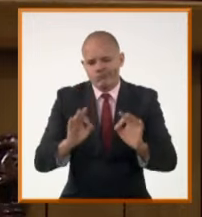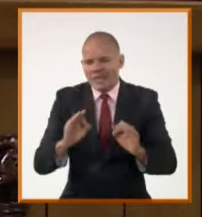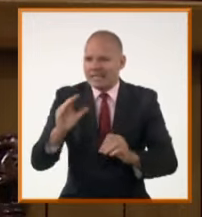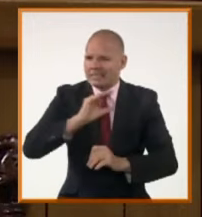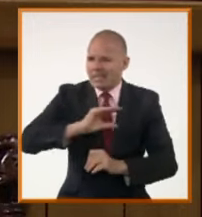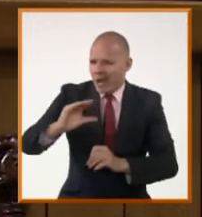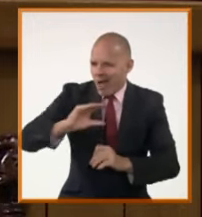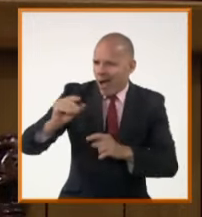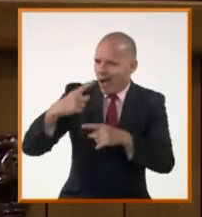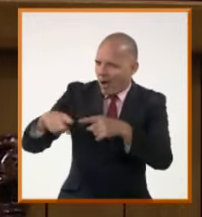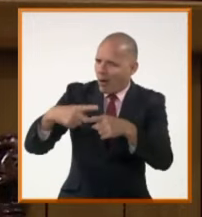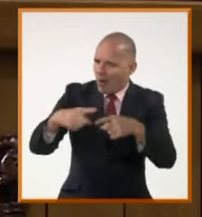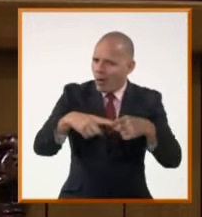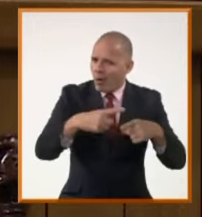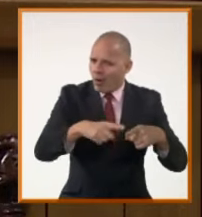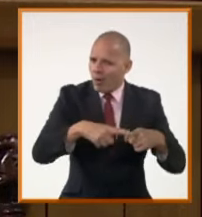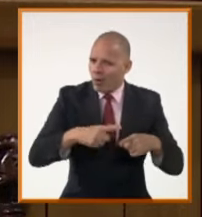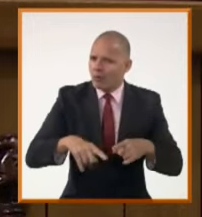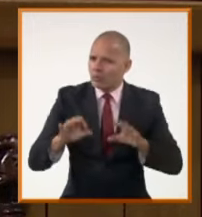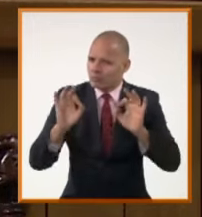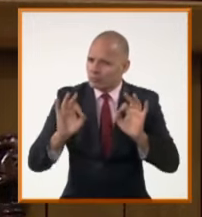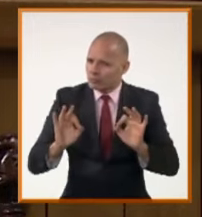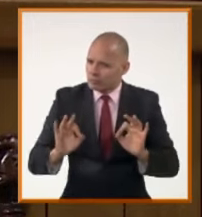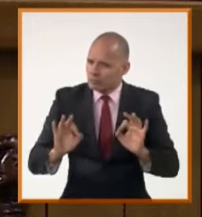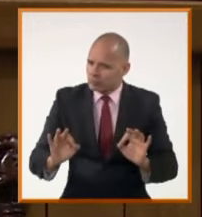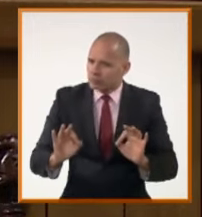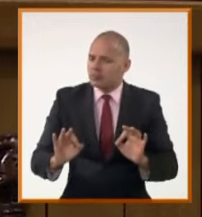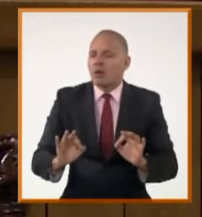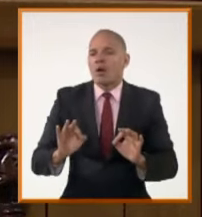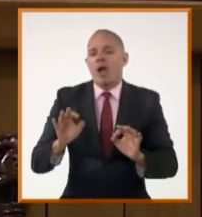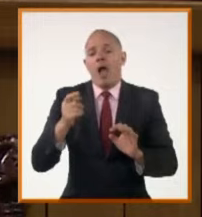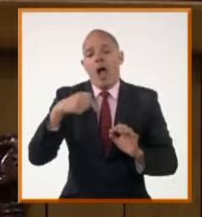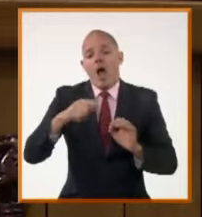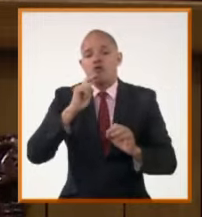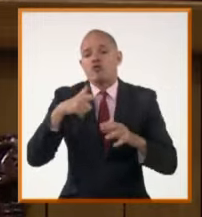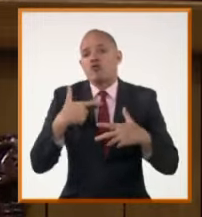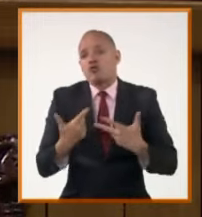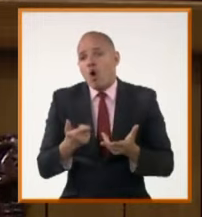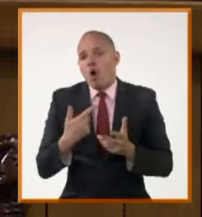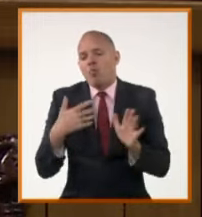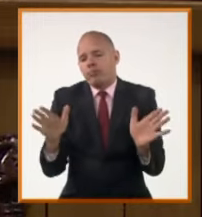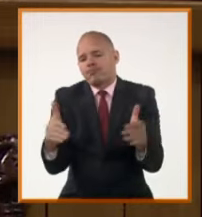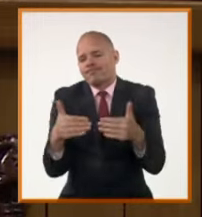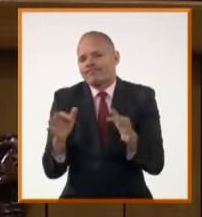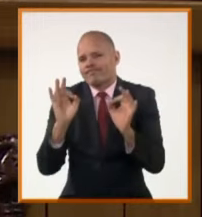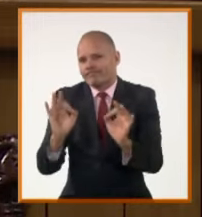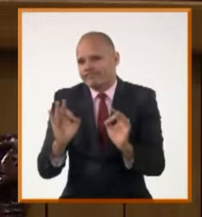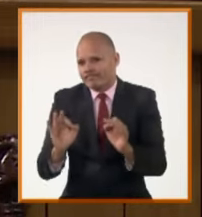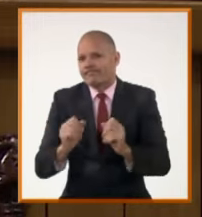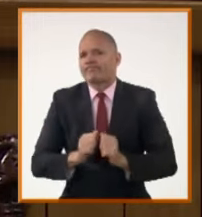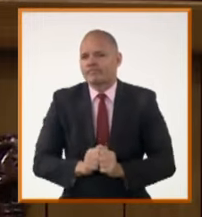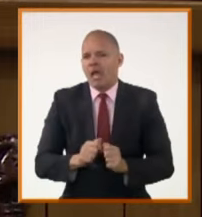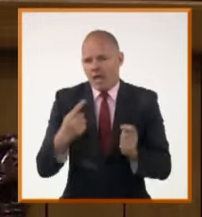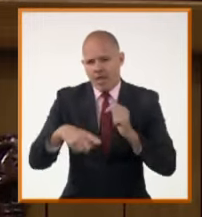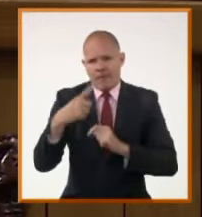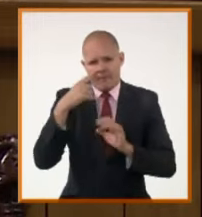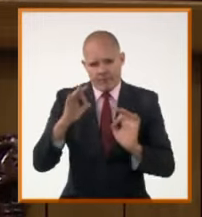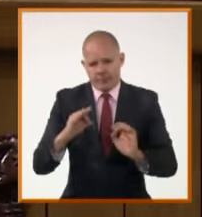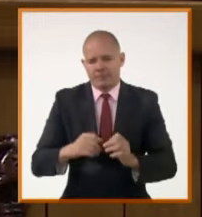que poco a poco lo iremos interesando en este 2024 y de verdad al final va a ser beneficioso para todos.